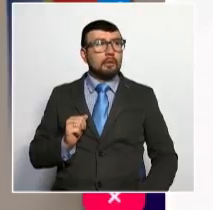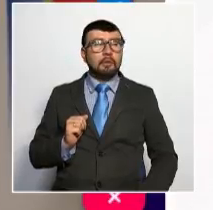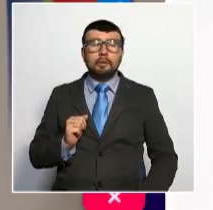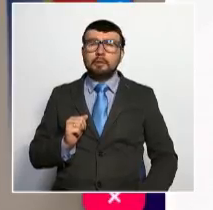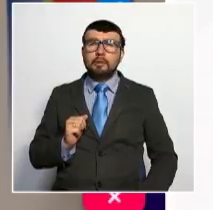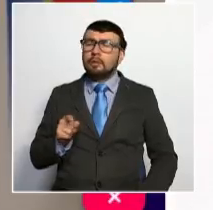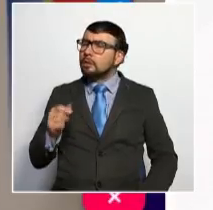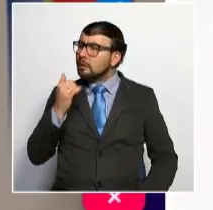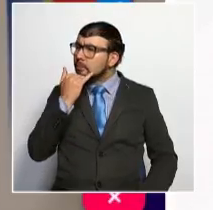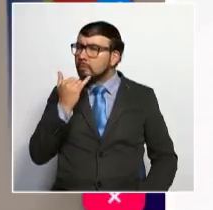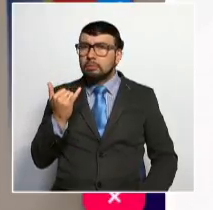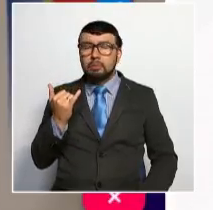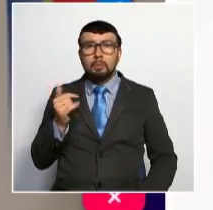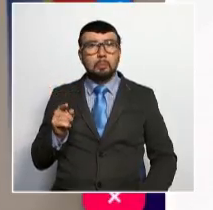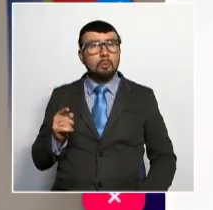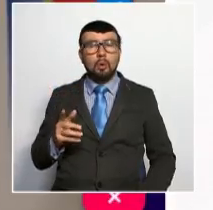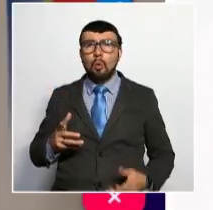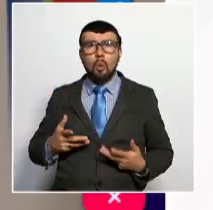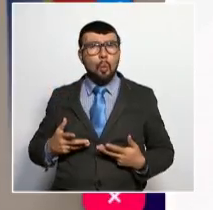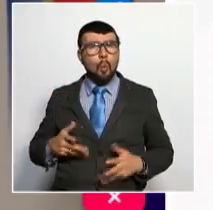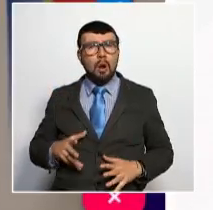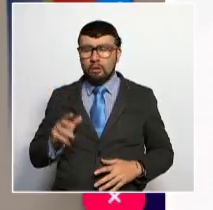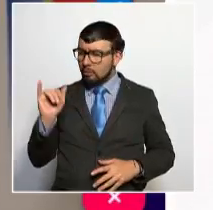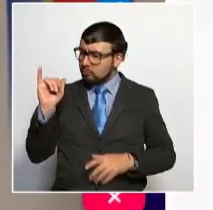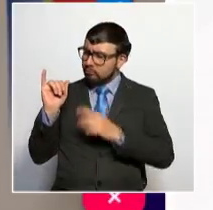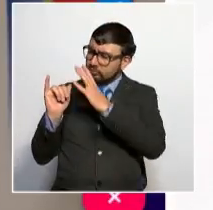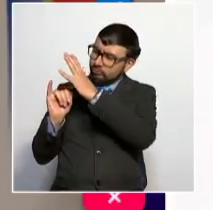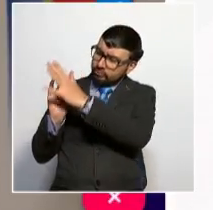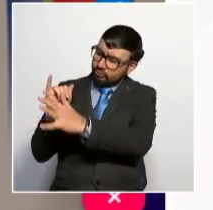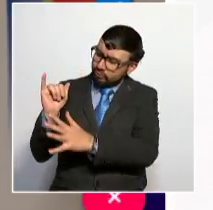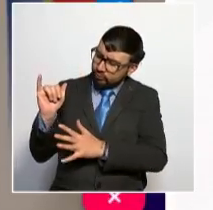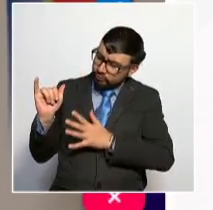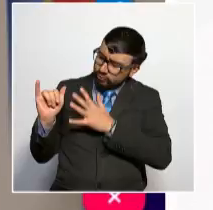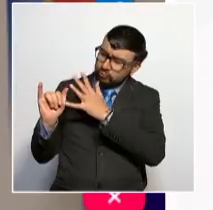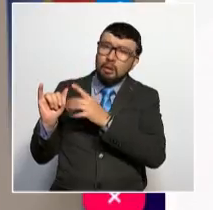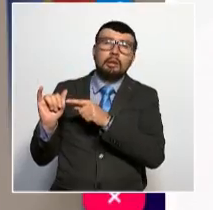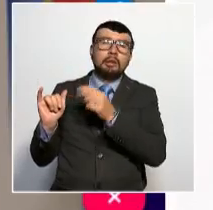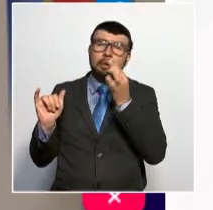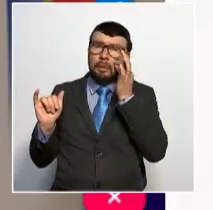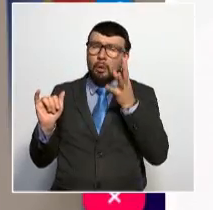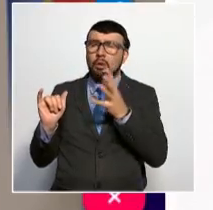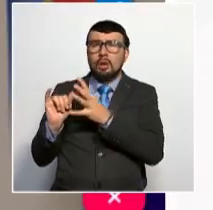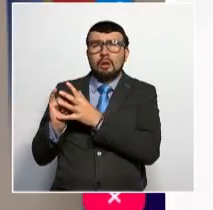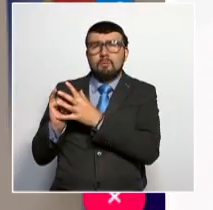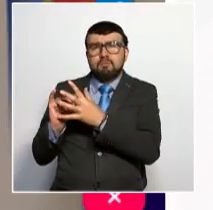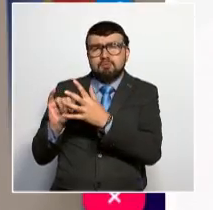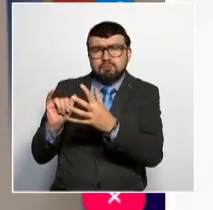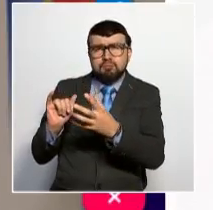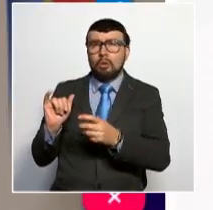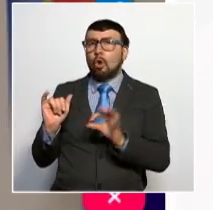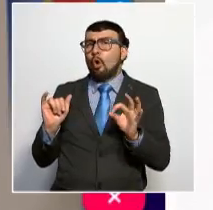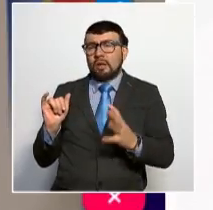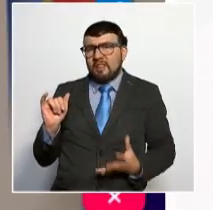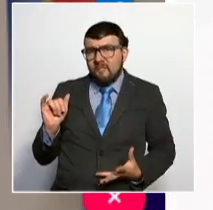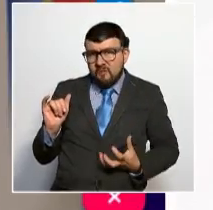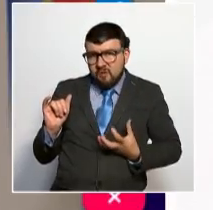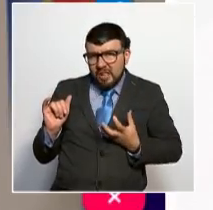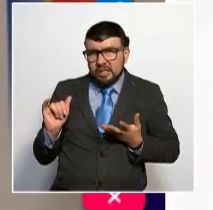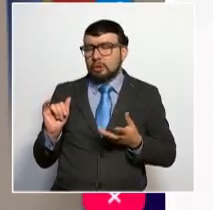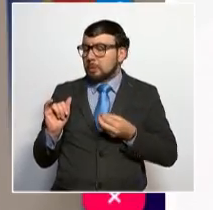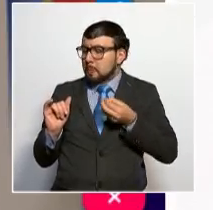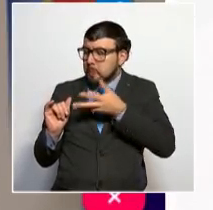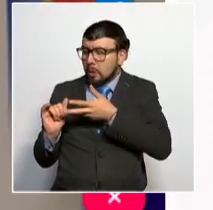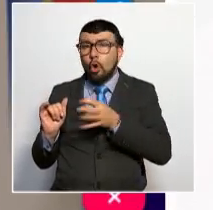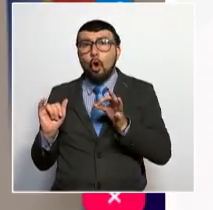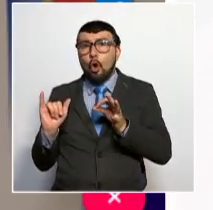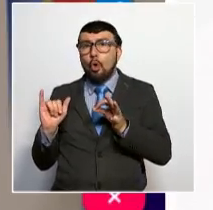Realmente pues en cualquier estructura de estas puede aparecer una lesión inflamatoria, infecciosa, y también pues puede